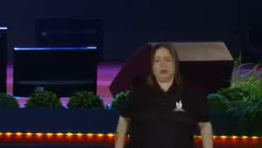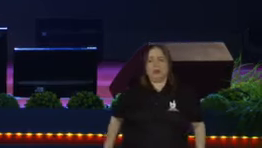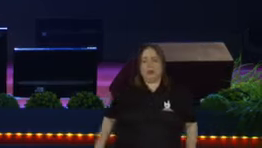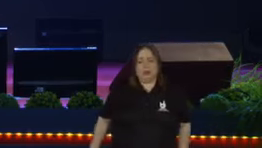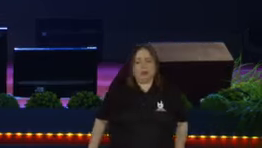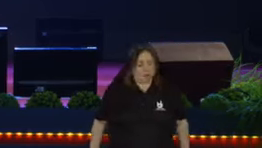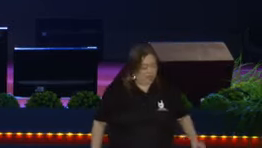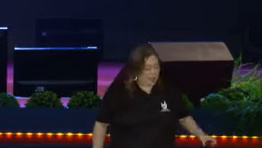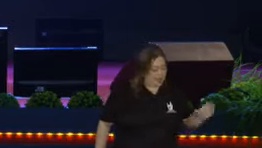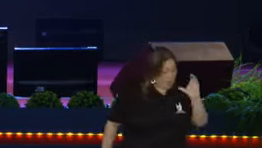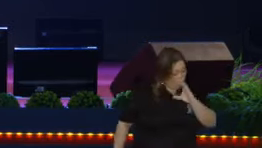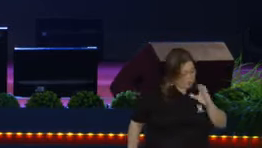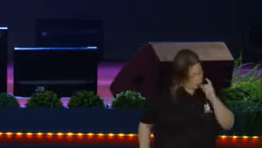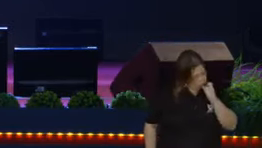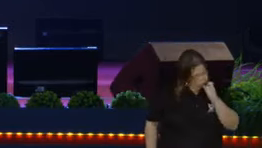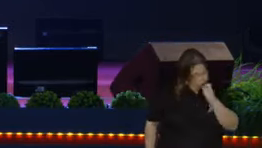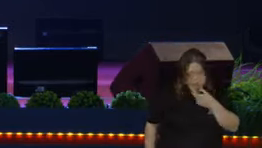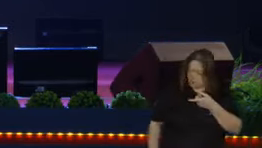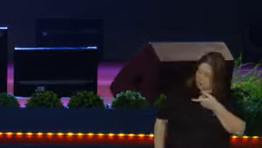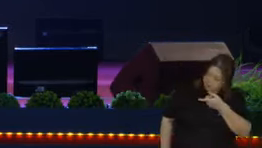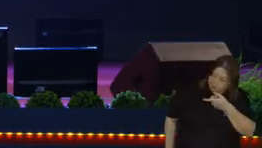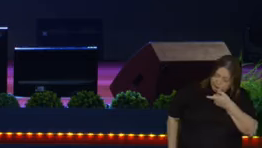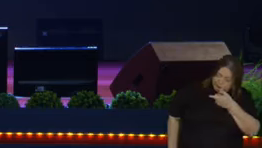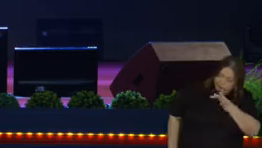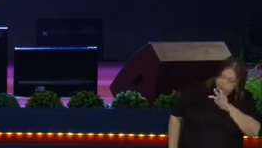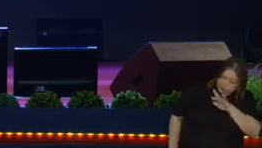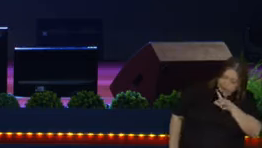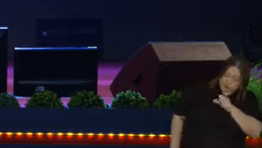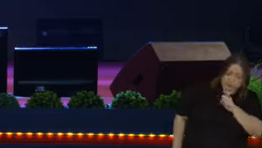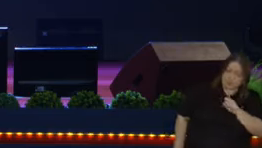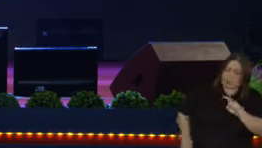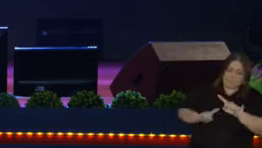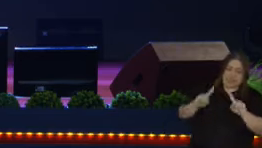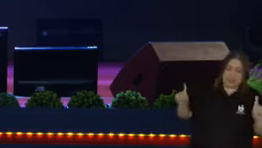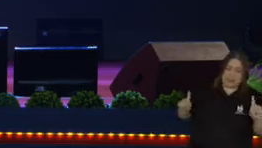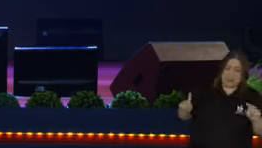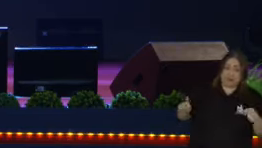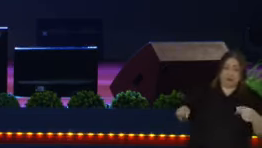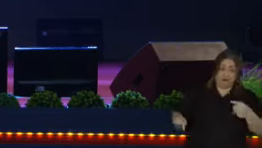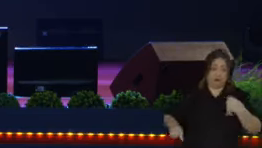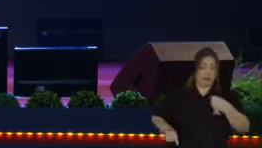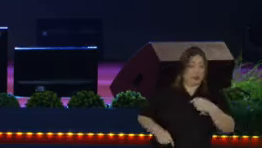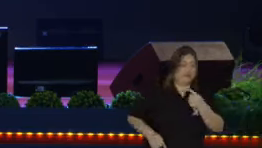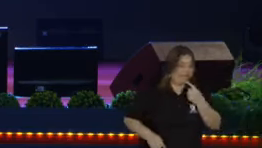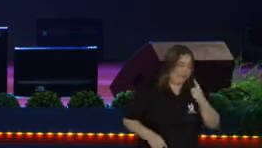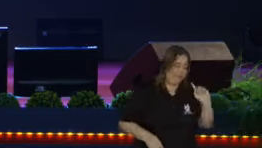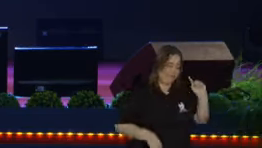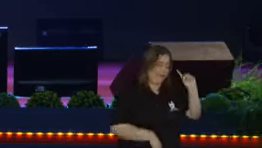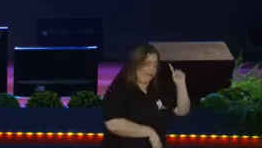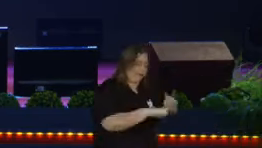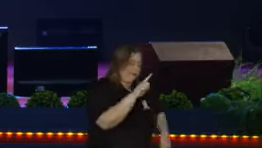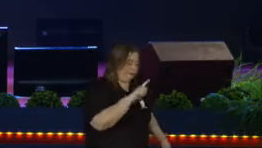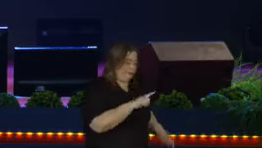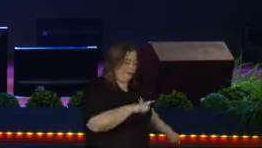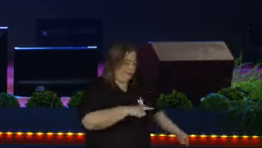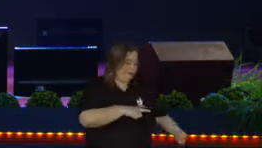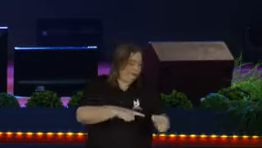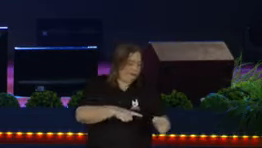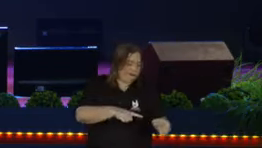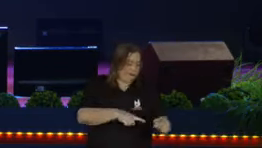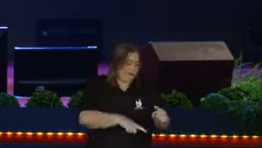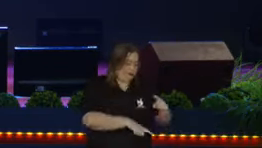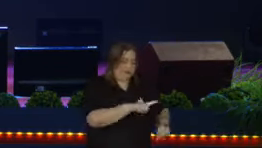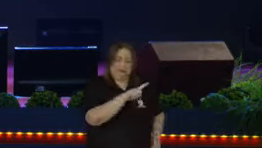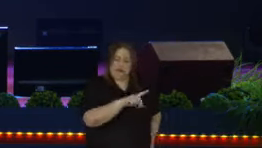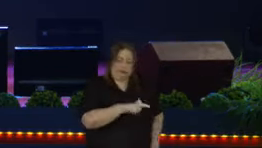Buscando a quien devorar. Pero nosotros le vamos a cortar las alas. Bueno, si es que las tiene, que no las tiene, no importa. Pero le vamos